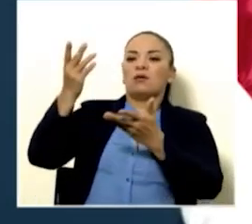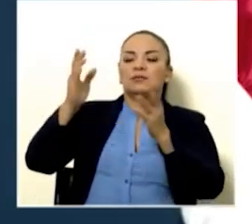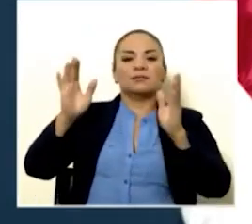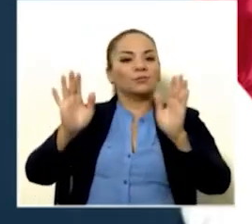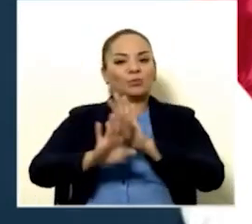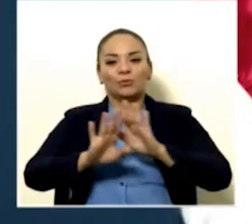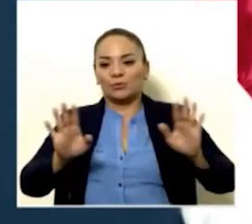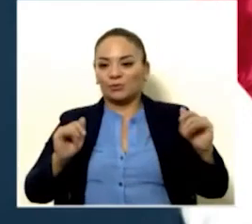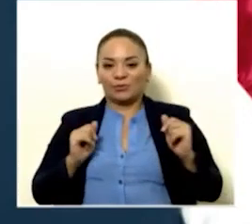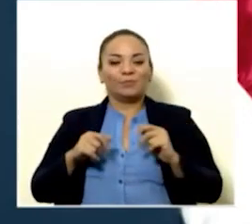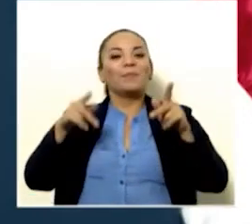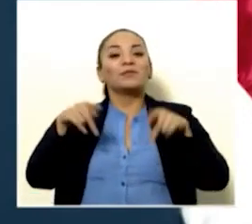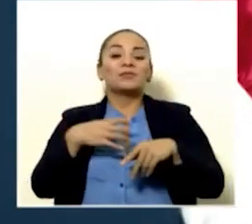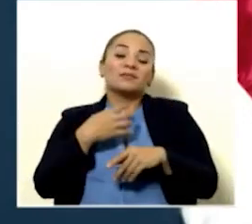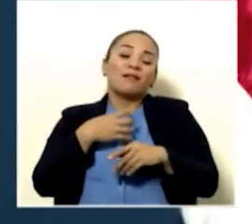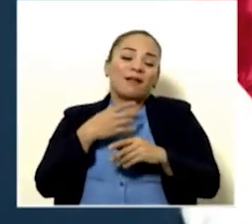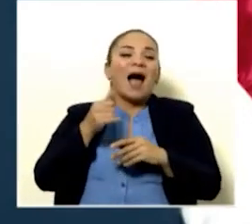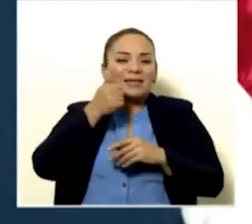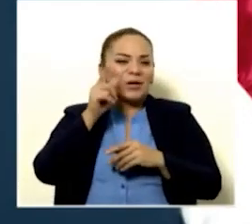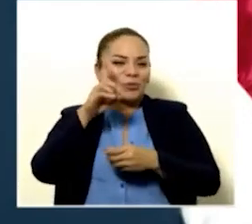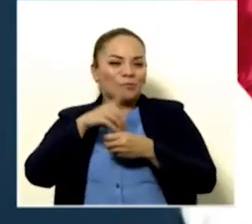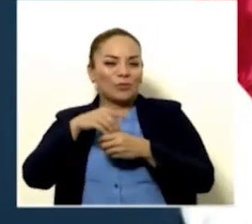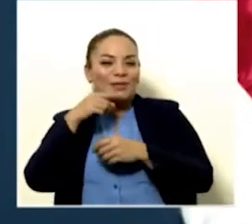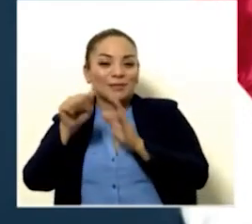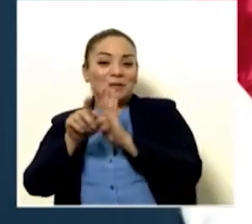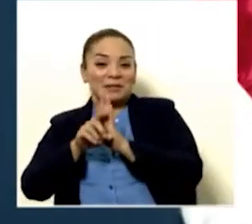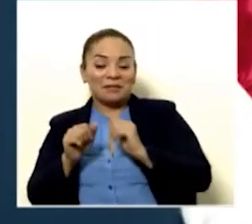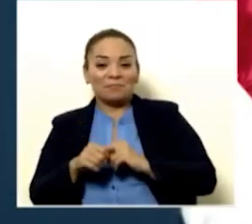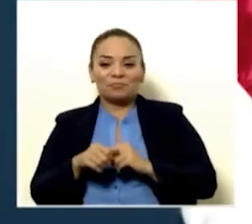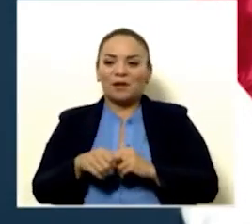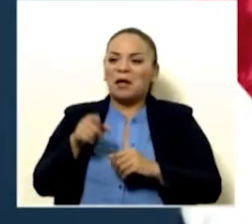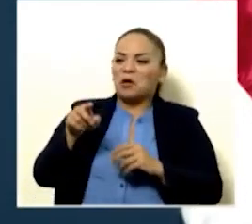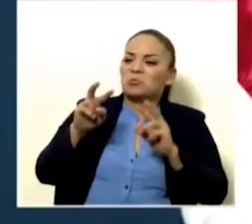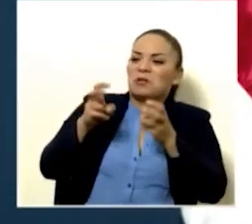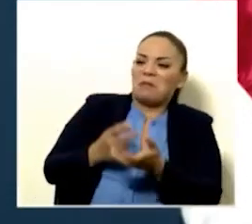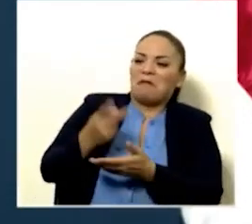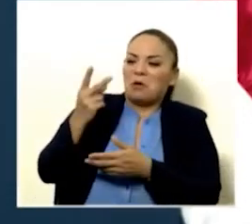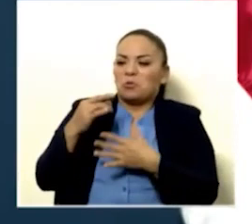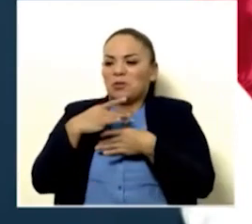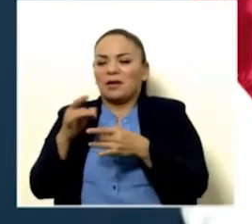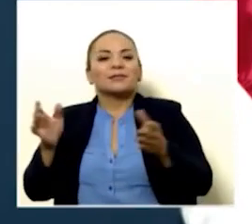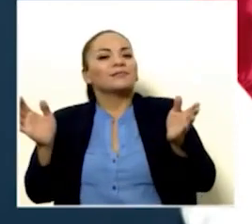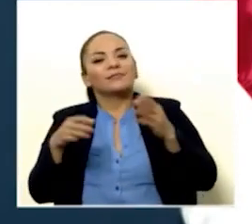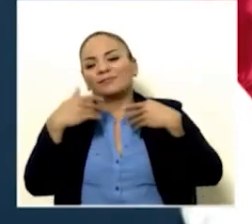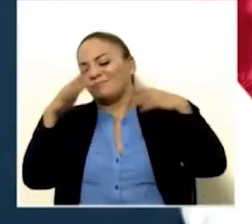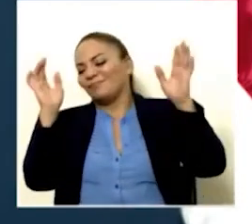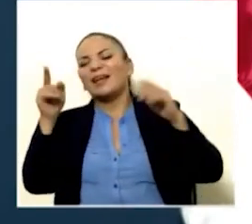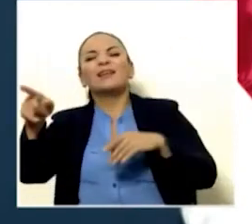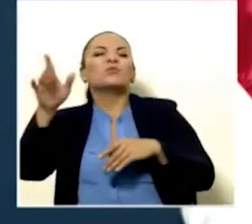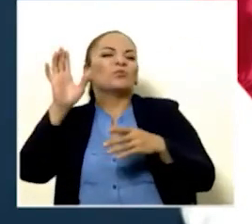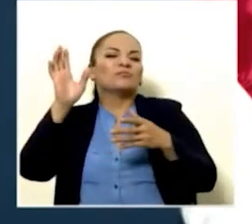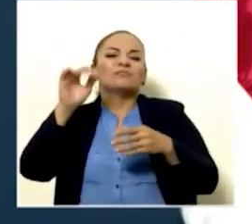los mismos, como dijo un diputado ayer en la Asamblea. Es que es un tema de valores, no de intereses. No, hombre, ese cuento